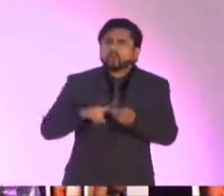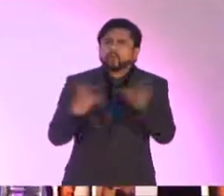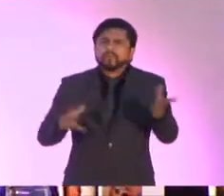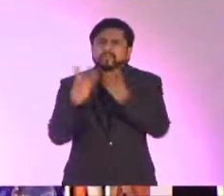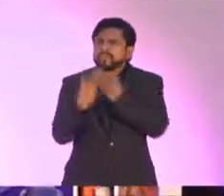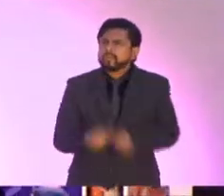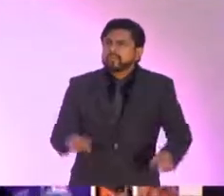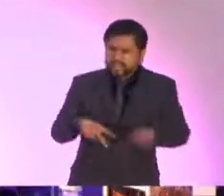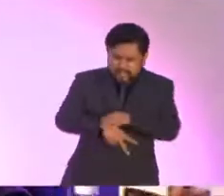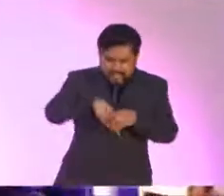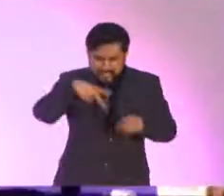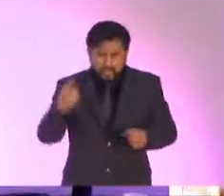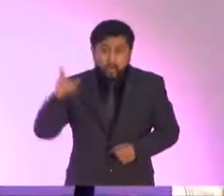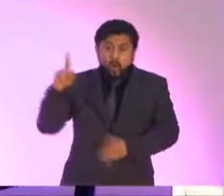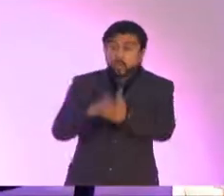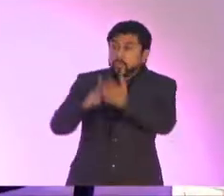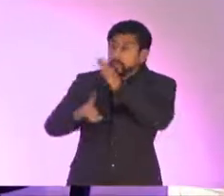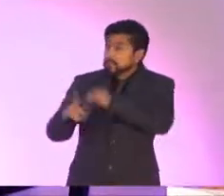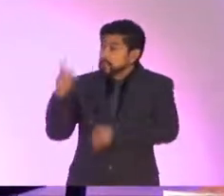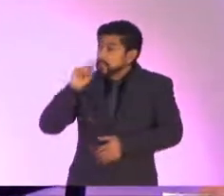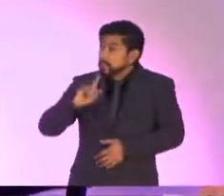nueva vez, María,